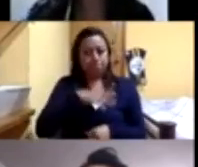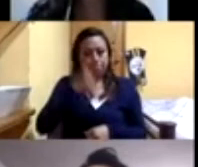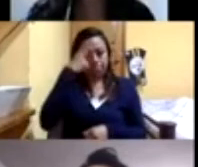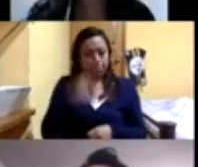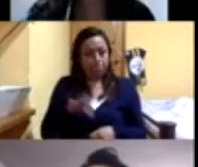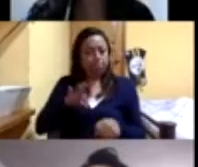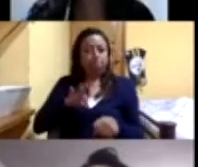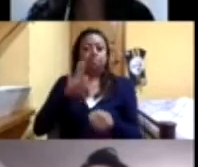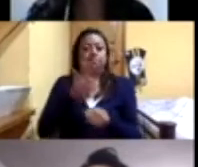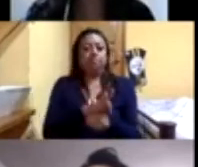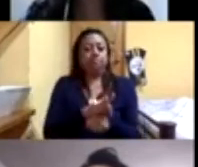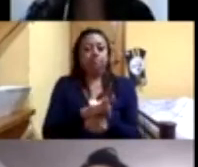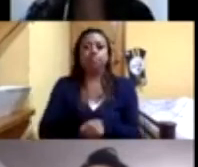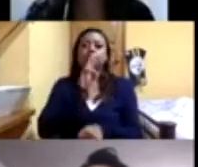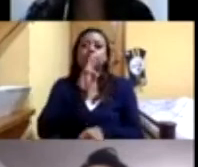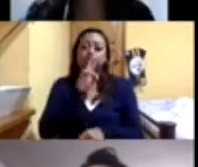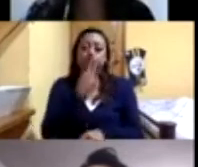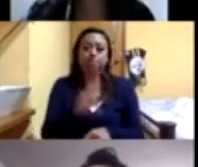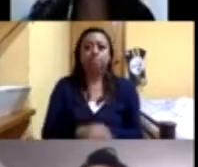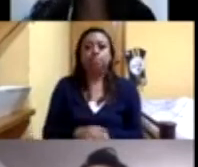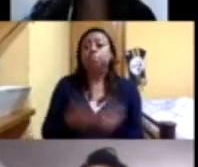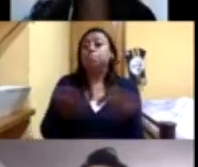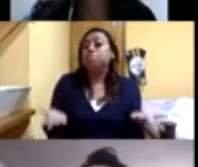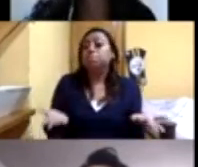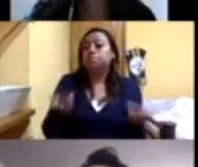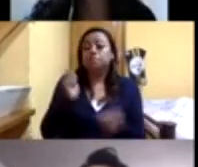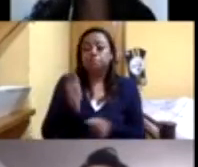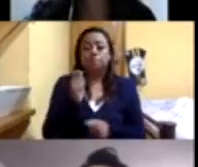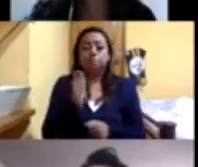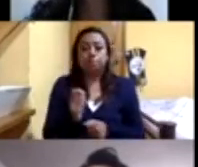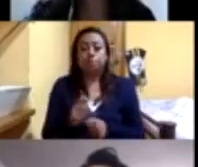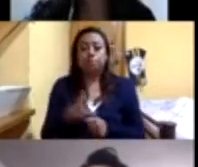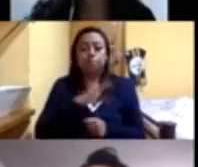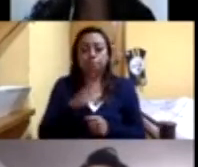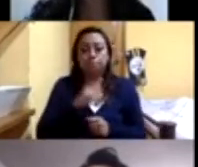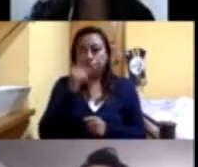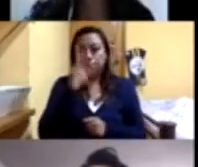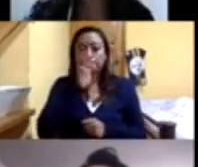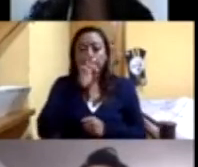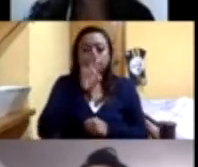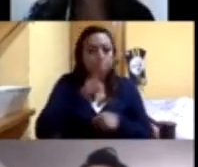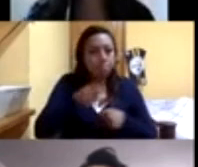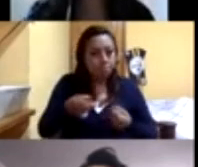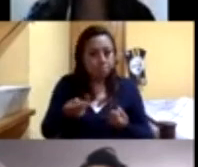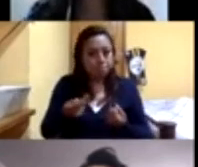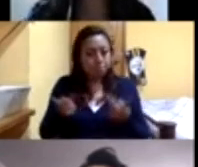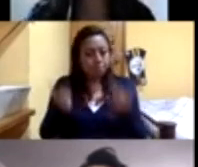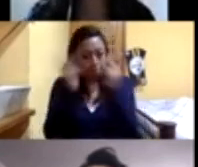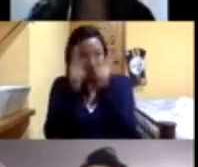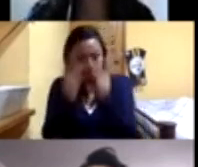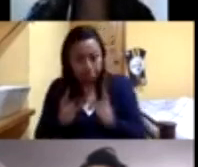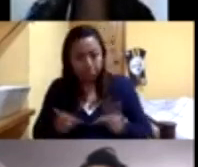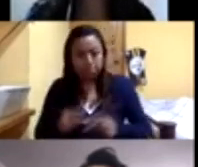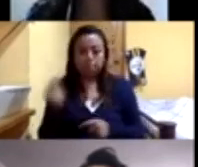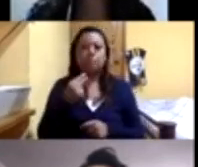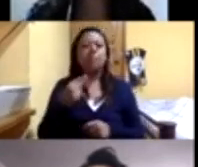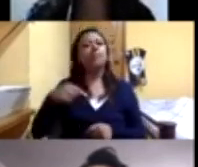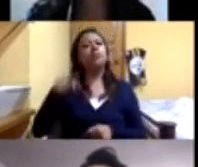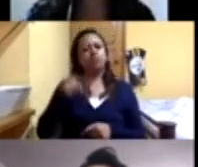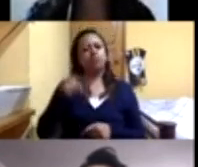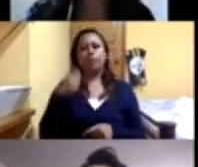respuesta y en su momento de emitir una respuesta complementaria si es necesario. aquí me gustaría un poco